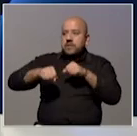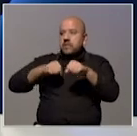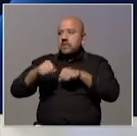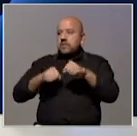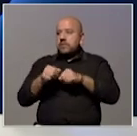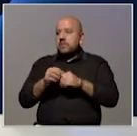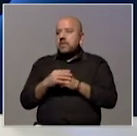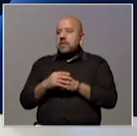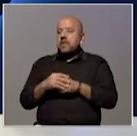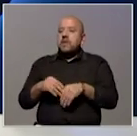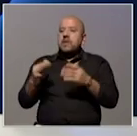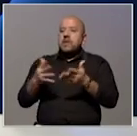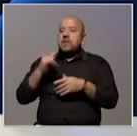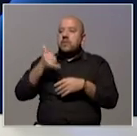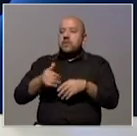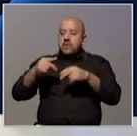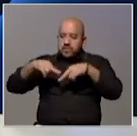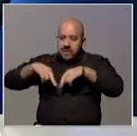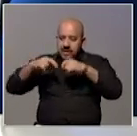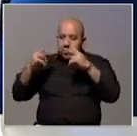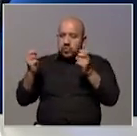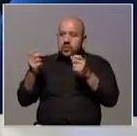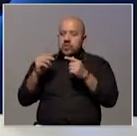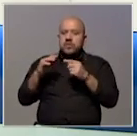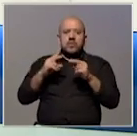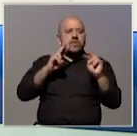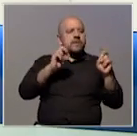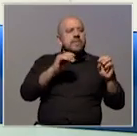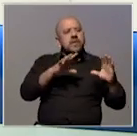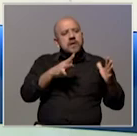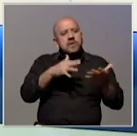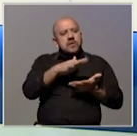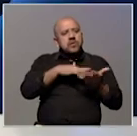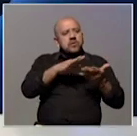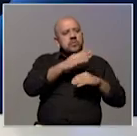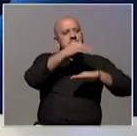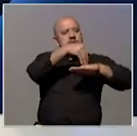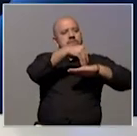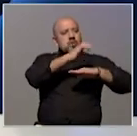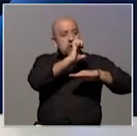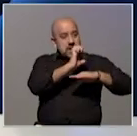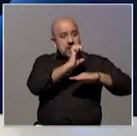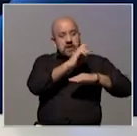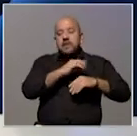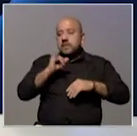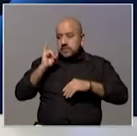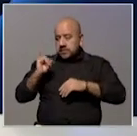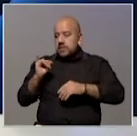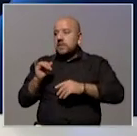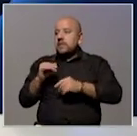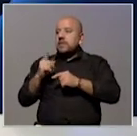y bueno ahora tengo una investigadora también funcionando con respecto a la situación del municipio digo bien sí exactamente